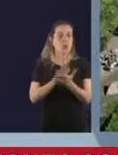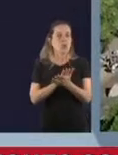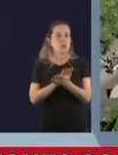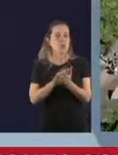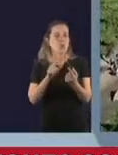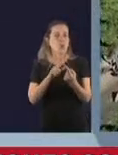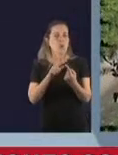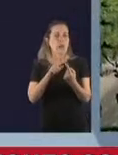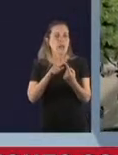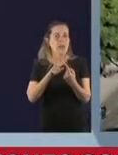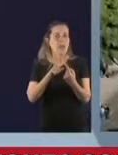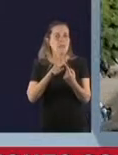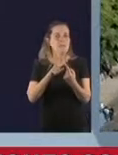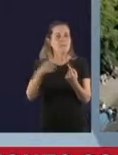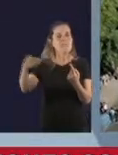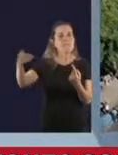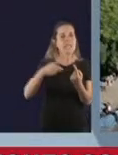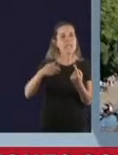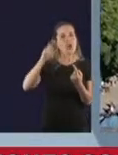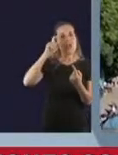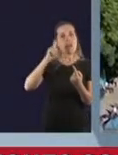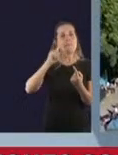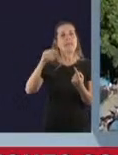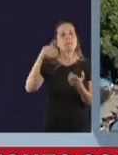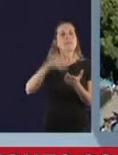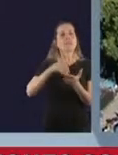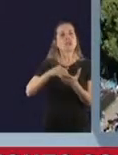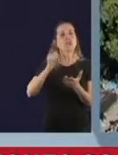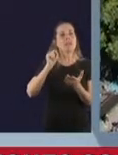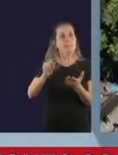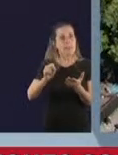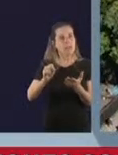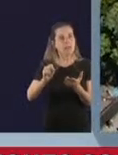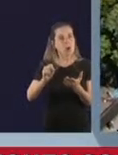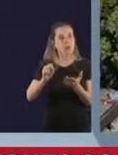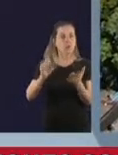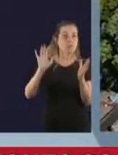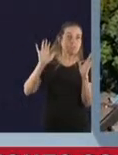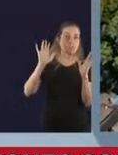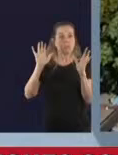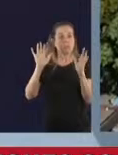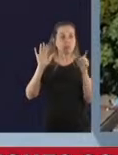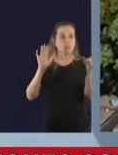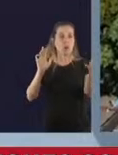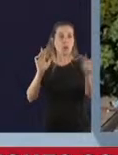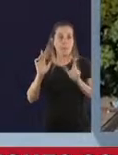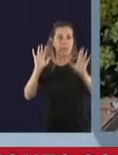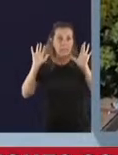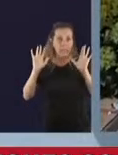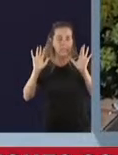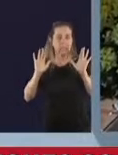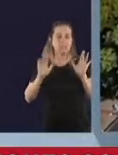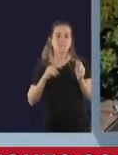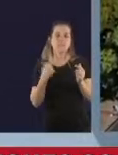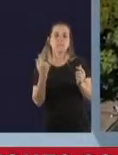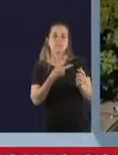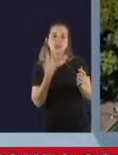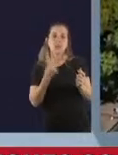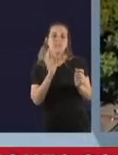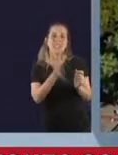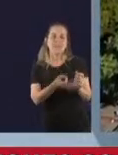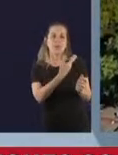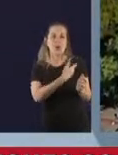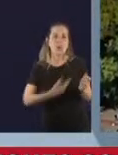los eh 10,000 millones de pesos que o de los supuestos 10,000 millones de pesos que mencioná entendemos que el